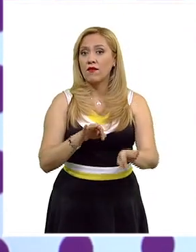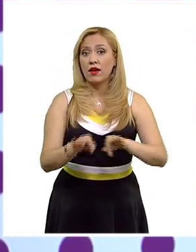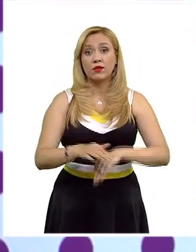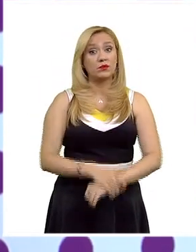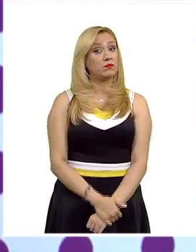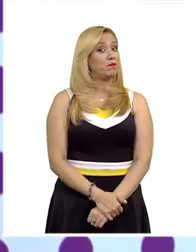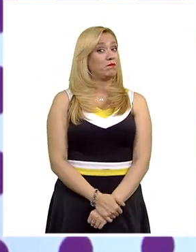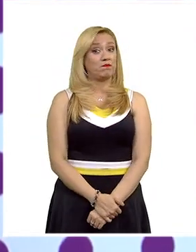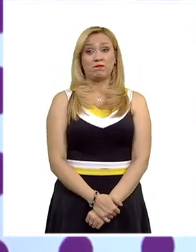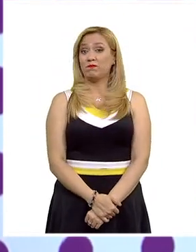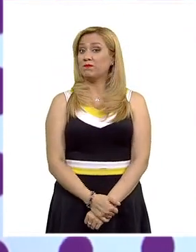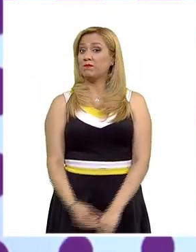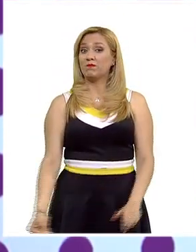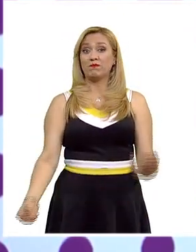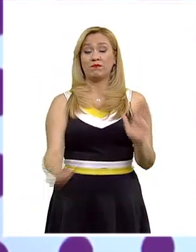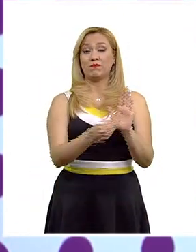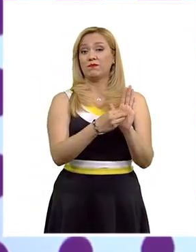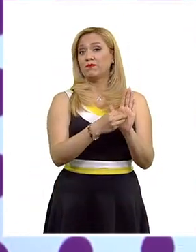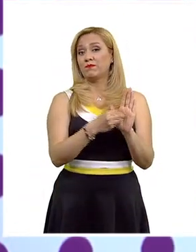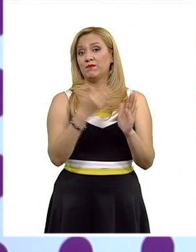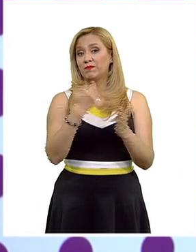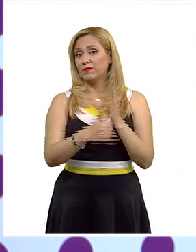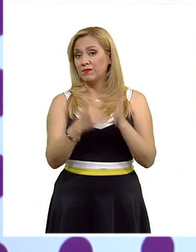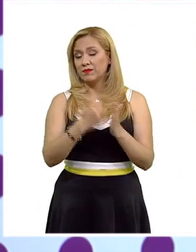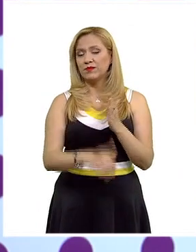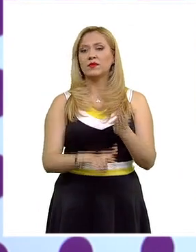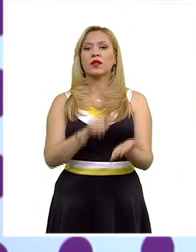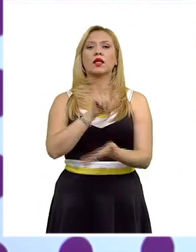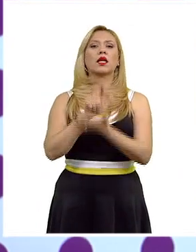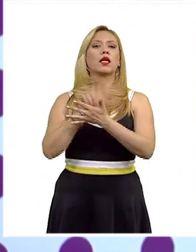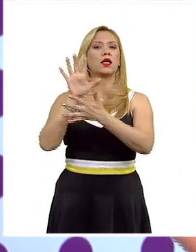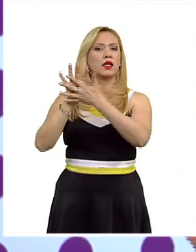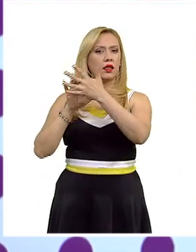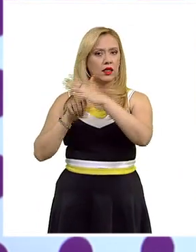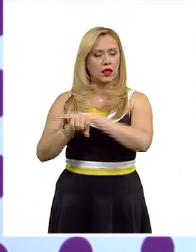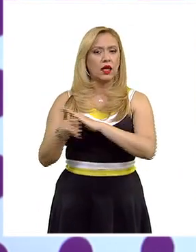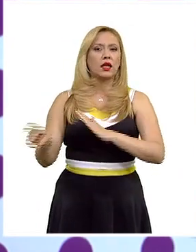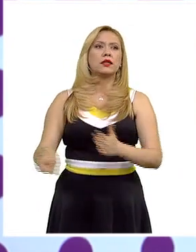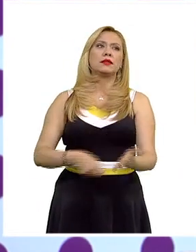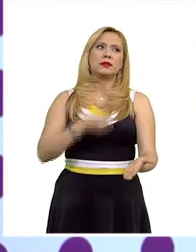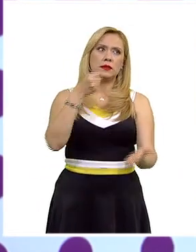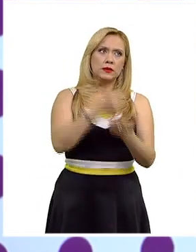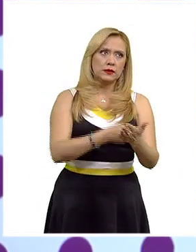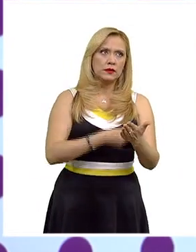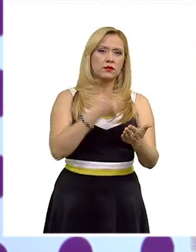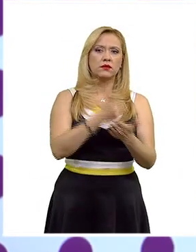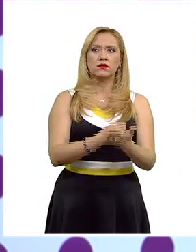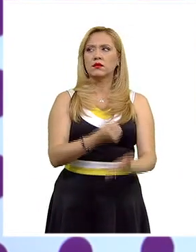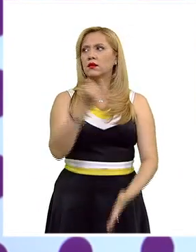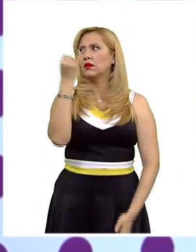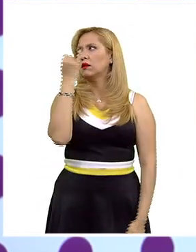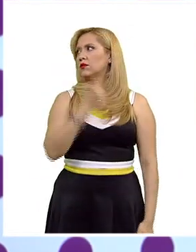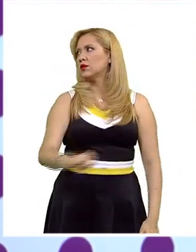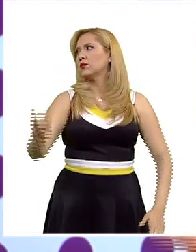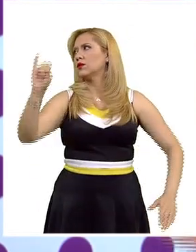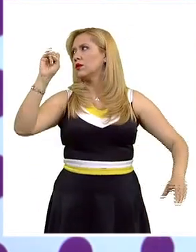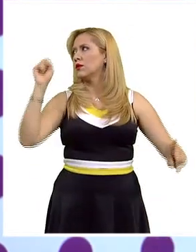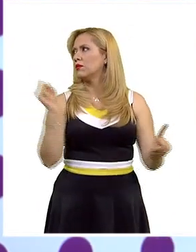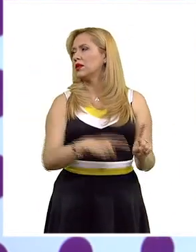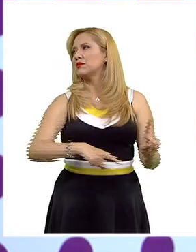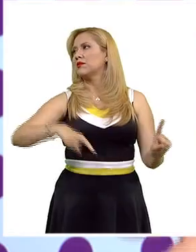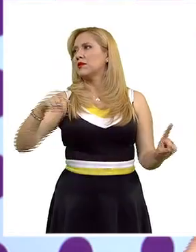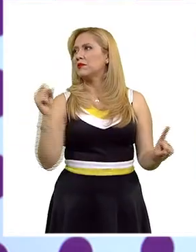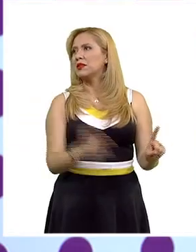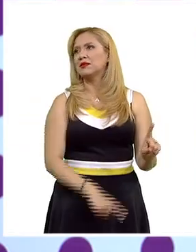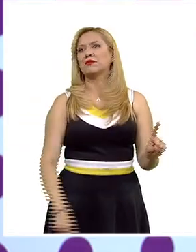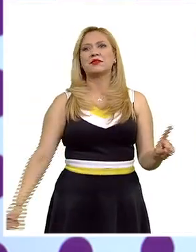está implementada del todo, tenemos los códigos penales que exigen el absurdo de la reiteración. Me parece que